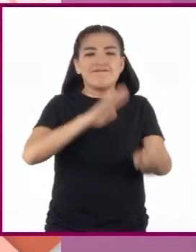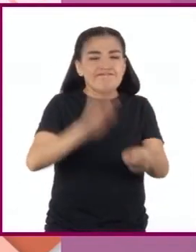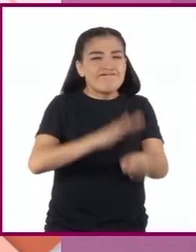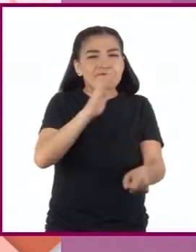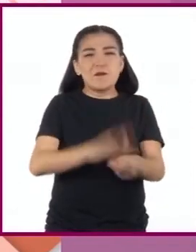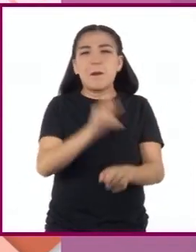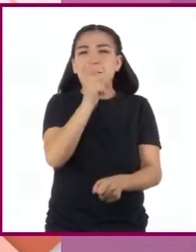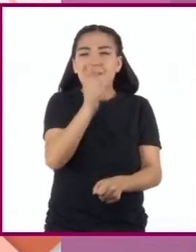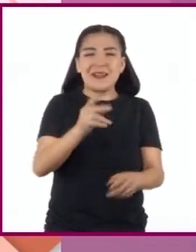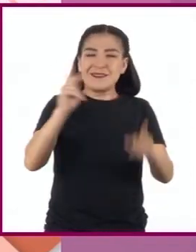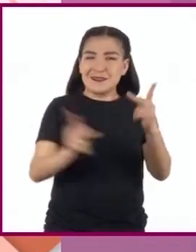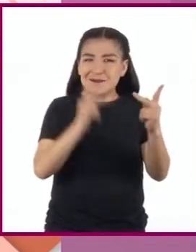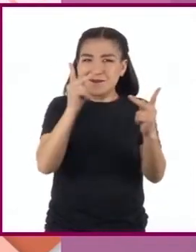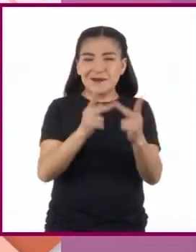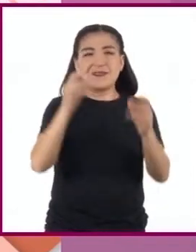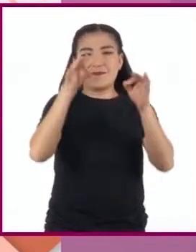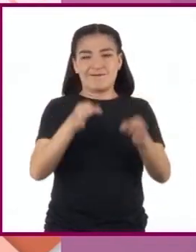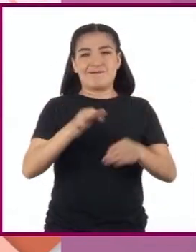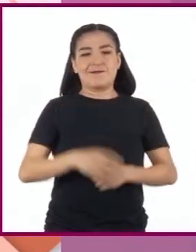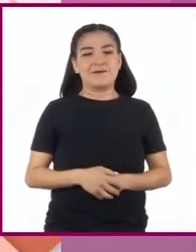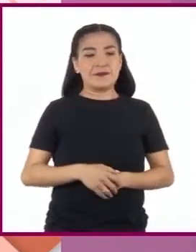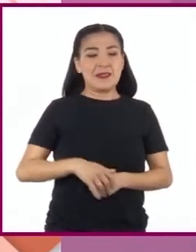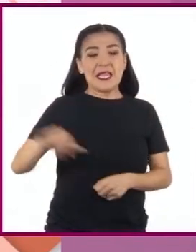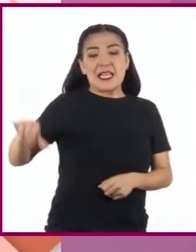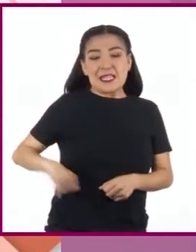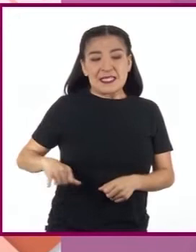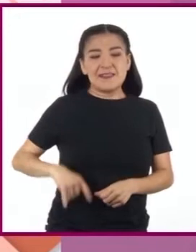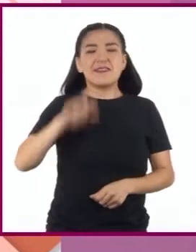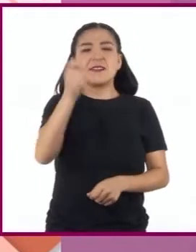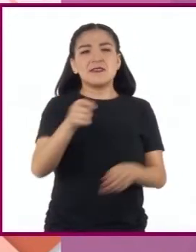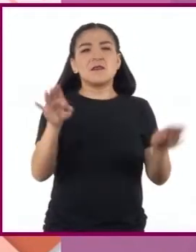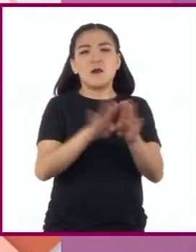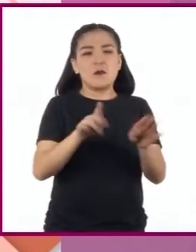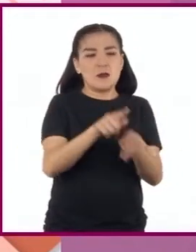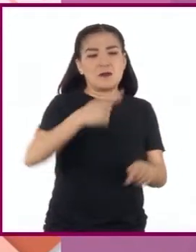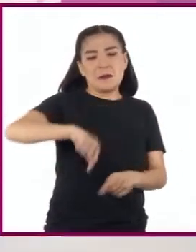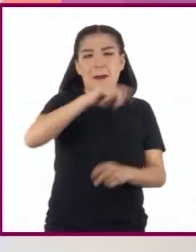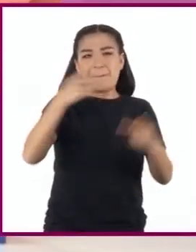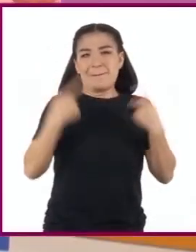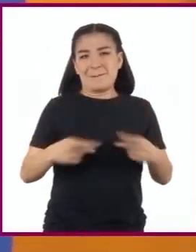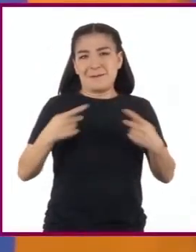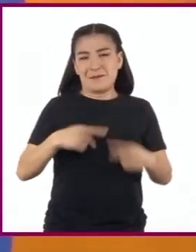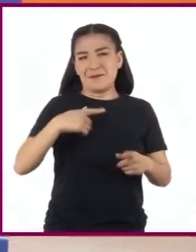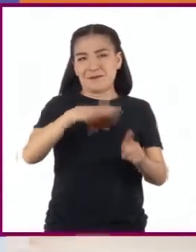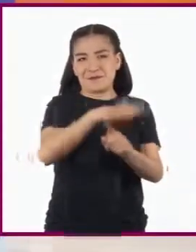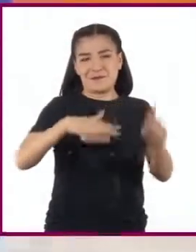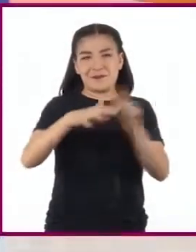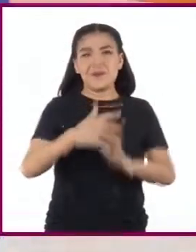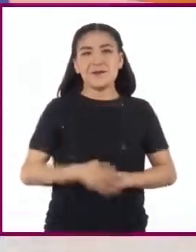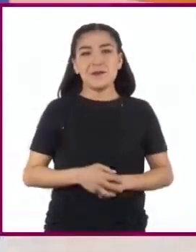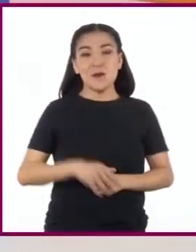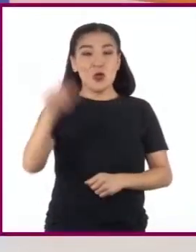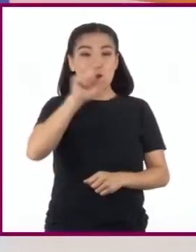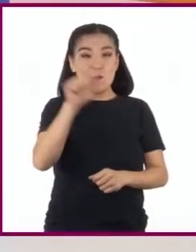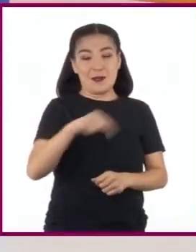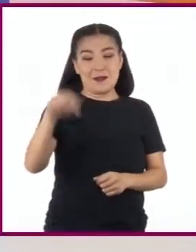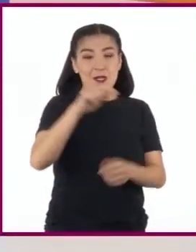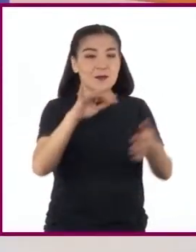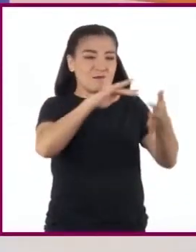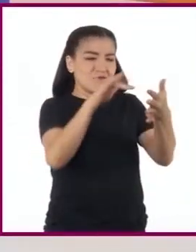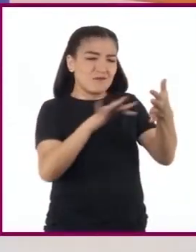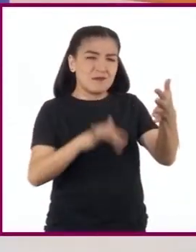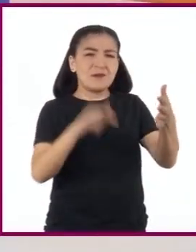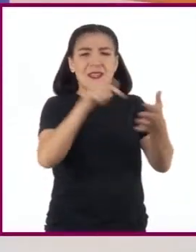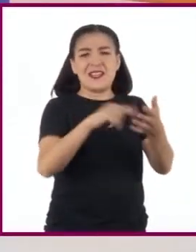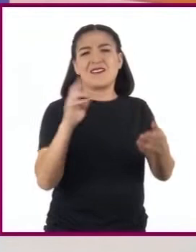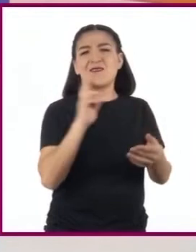precisas. Interés. Solo es noticia aquello que interesa al público. Al momento de leer una nota